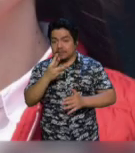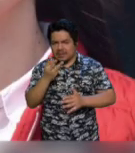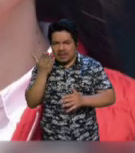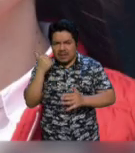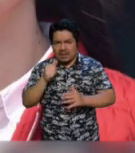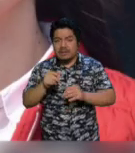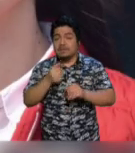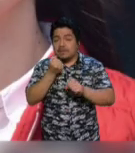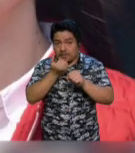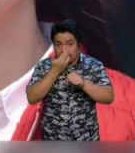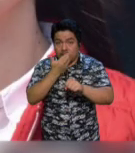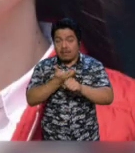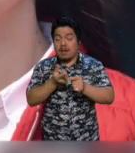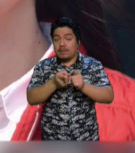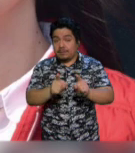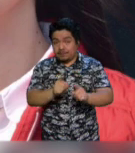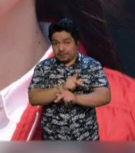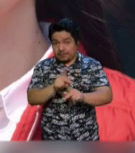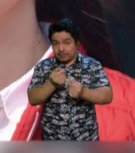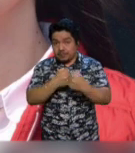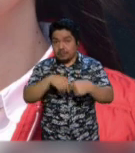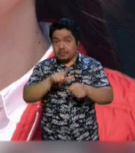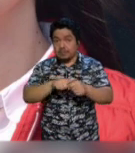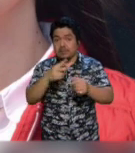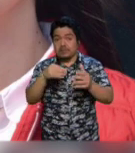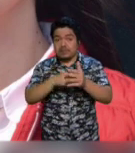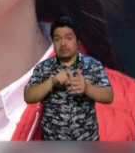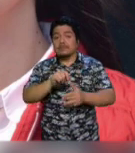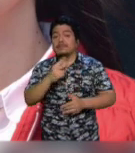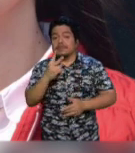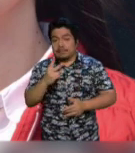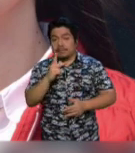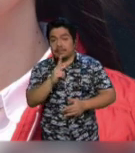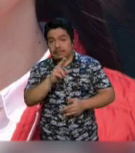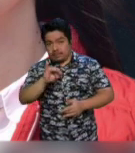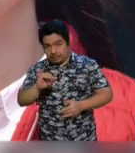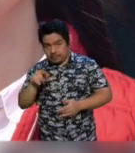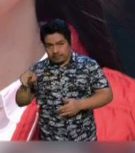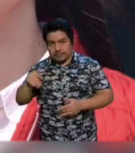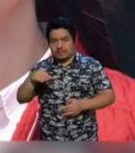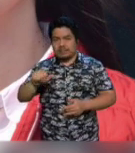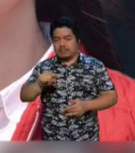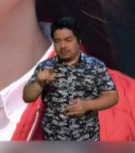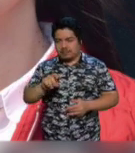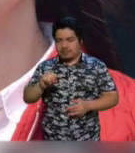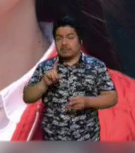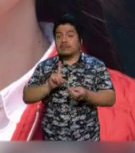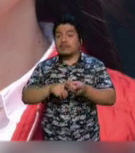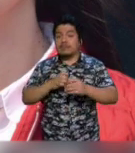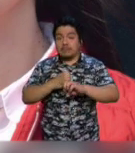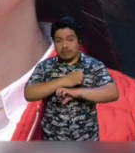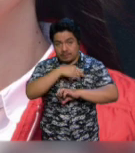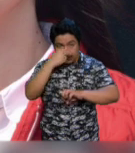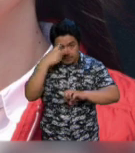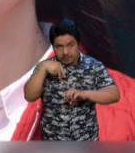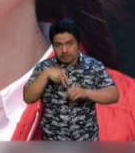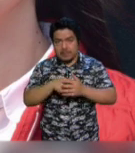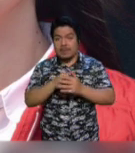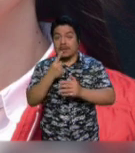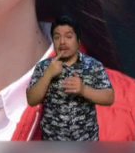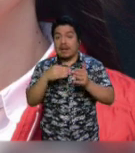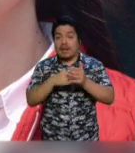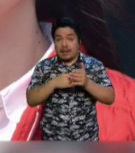desempeñó como secretaria de Desarrollo Social en 2022 bajo la administración del priista Alfredo del Mazo, allá en el Estado de México.